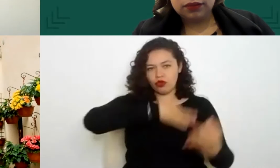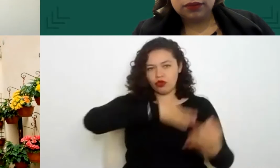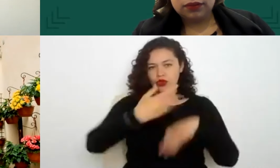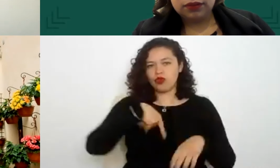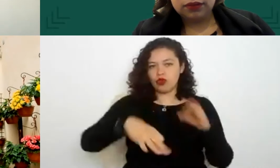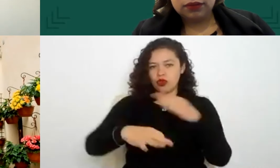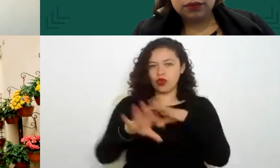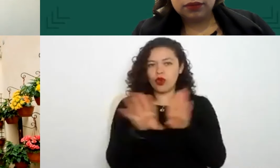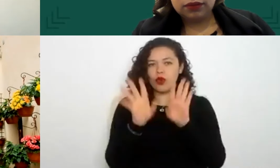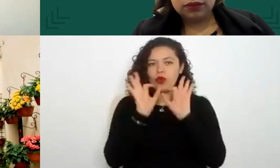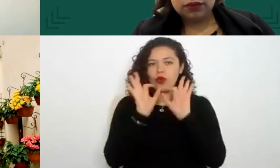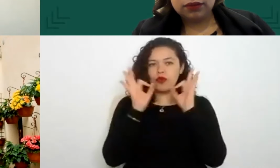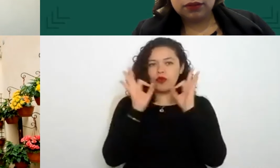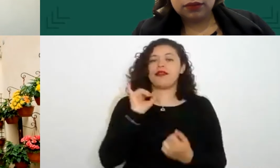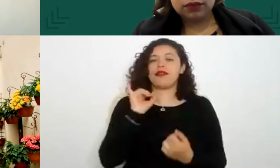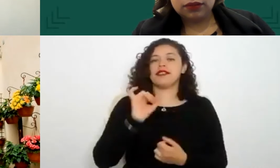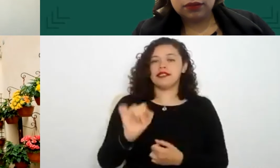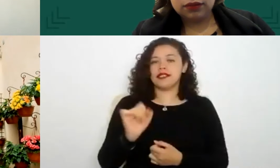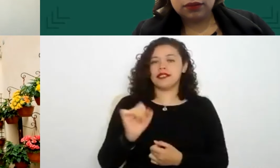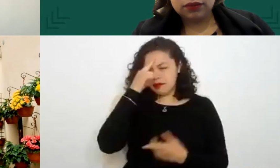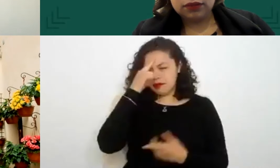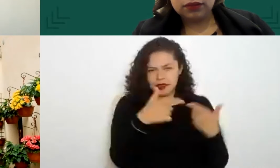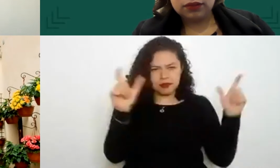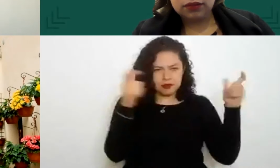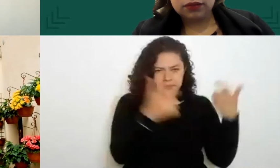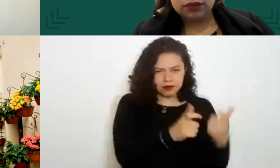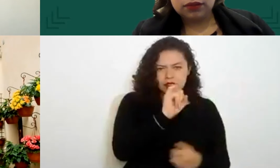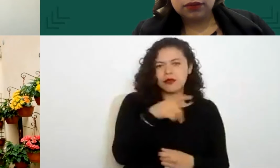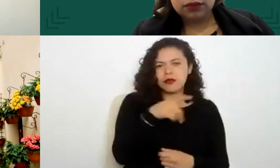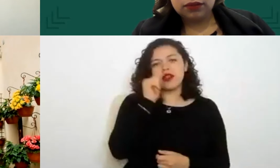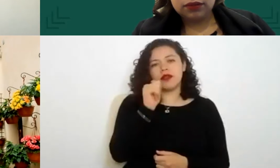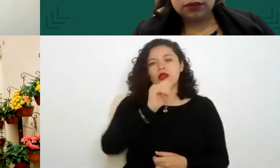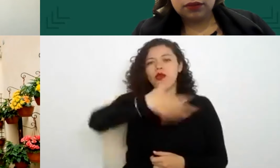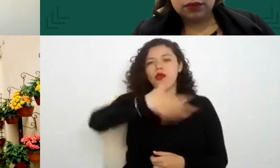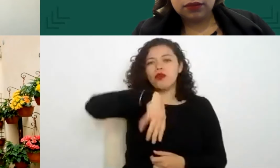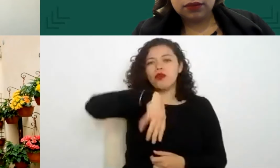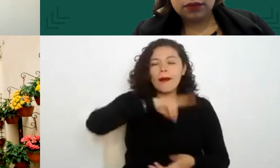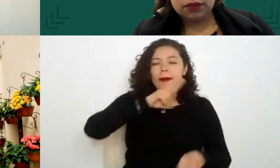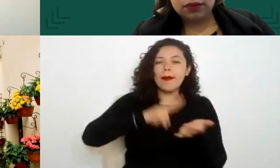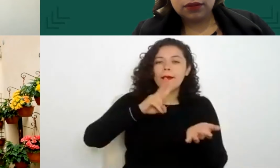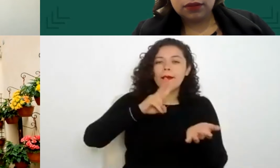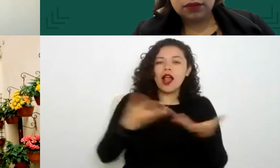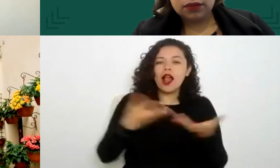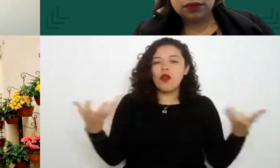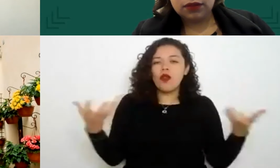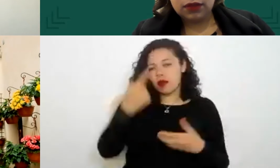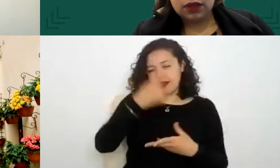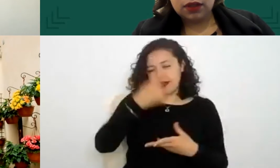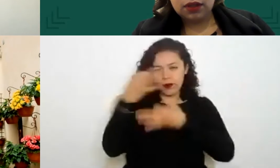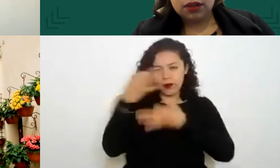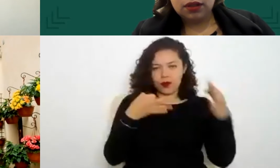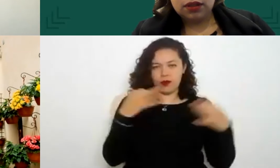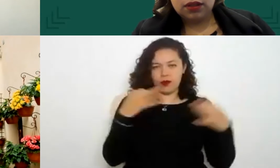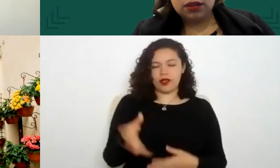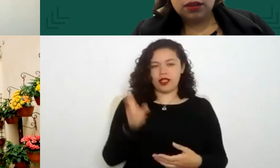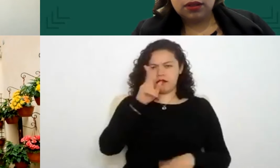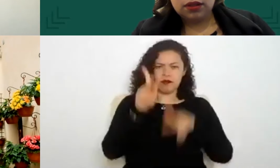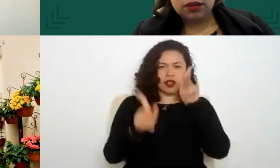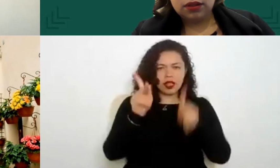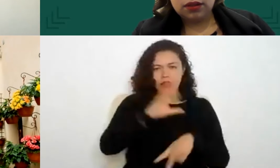pero todo el tiempo es buscar generar valor en ese sentido, ¿no? Entonces también podemos tener una plática, les enseñamos las herramientas